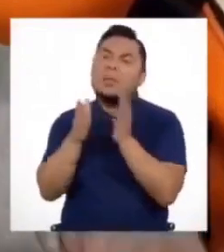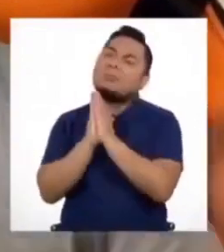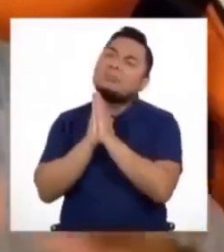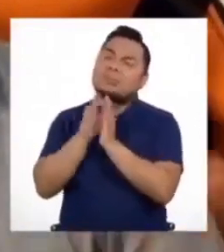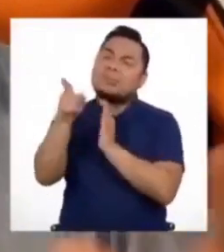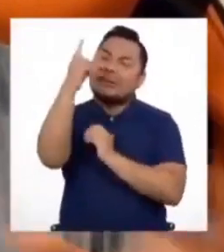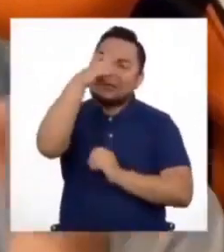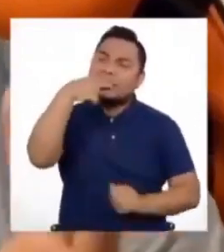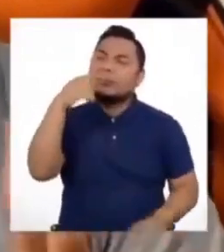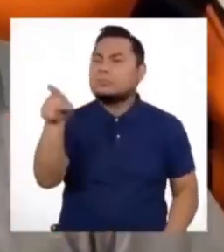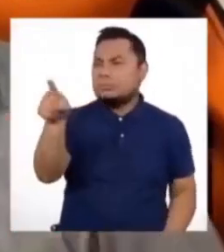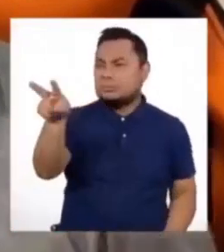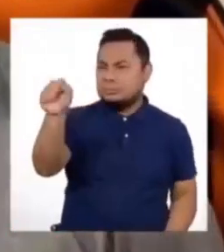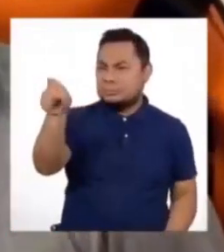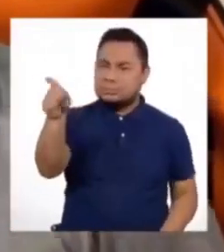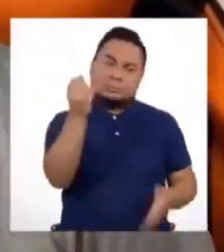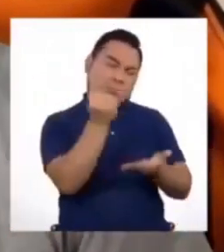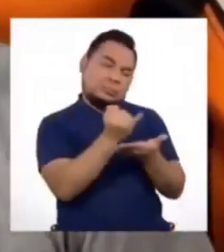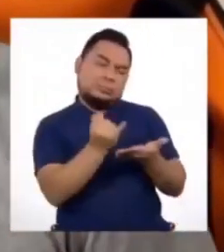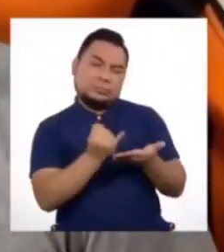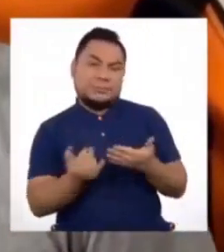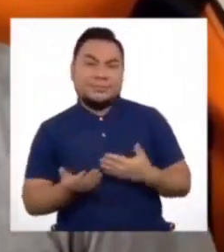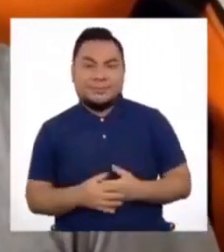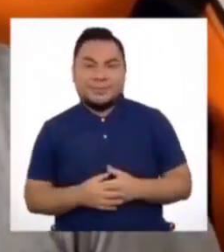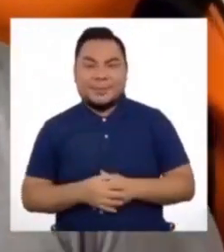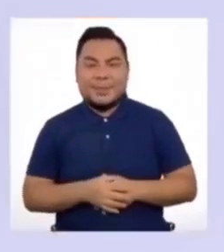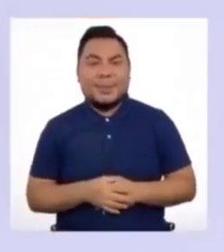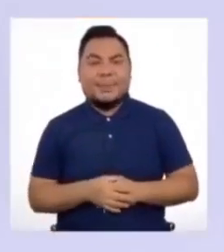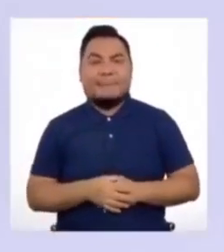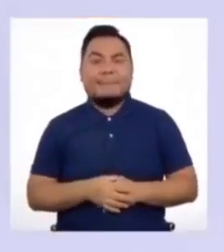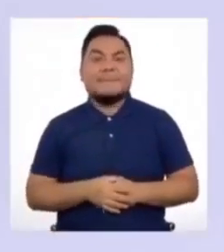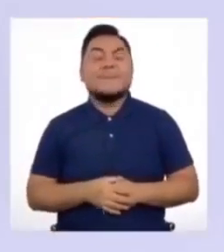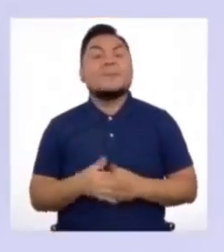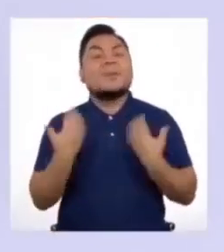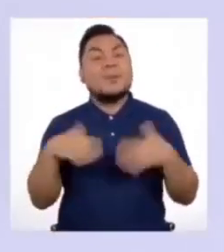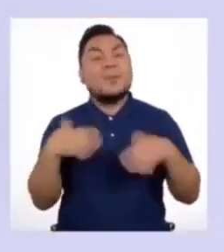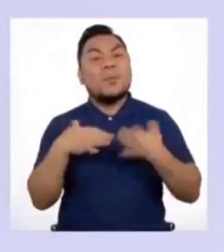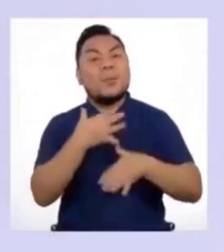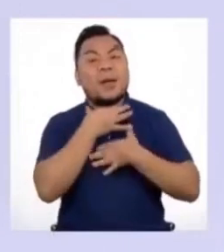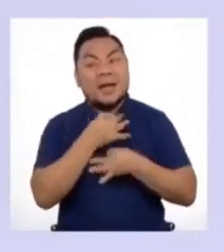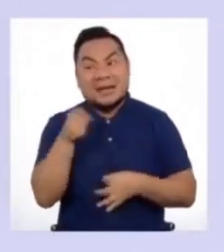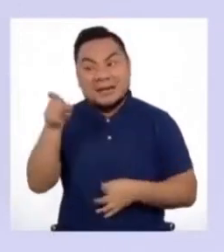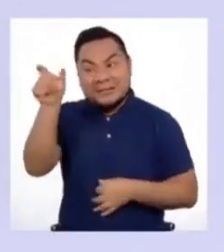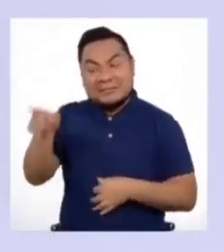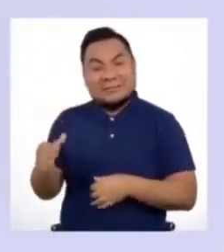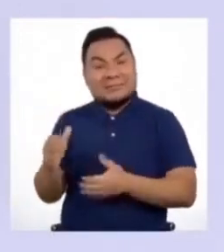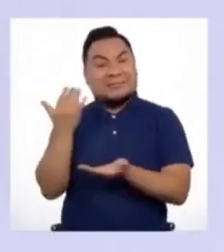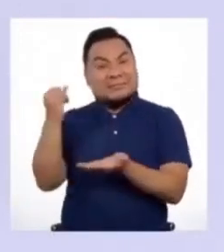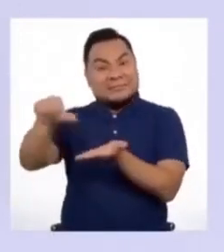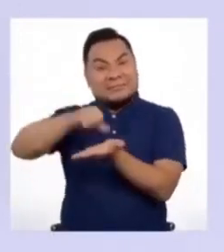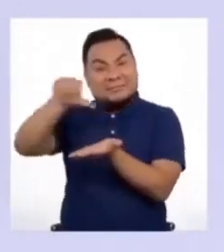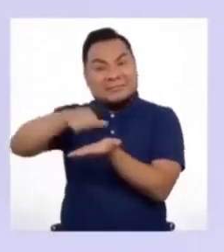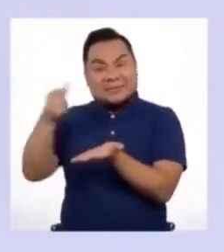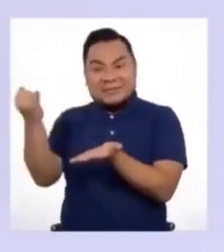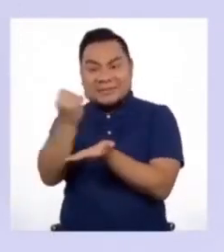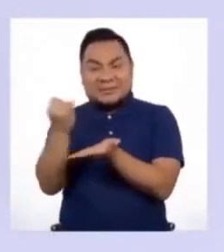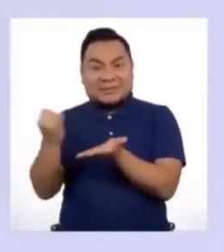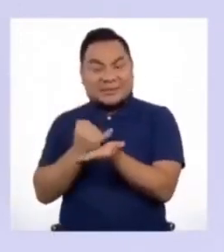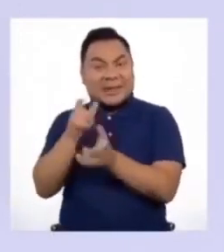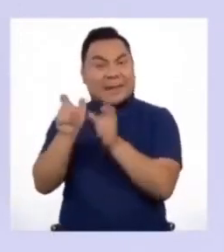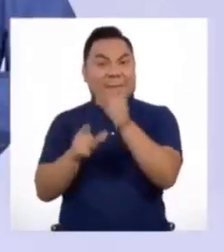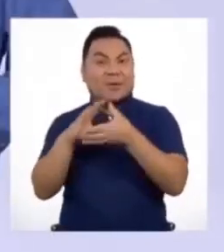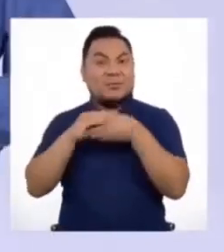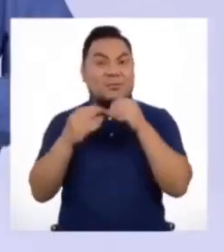que se mueva como tú necesitas para poder dibujarlo. Qué interesante cómo este artista trabaja las emociones a través de los personajes